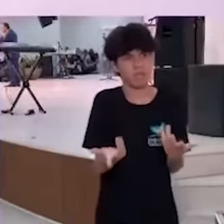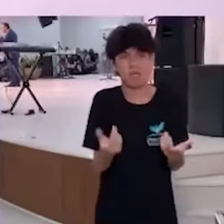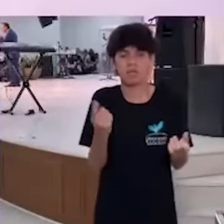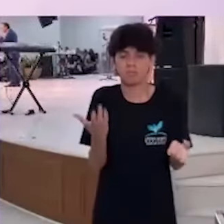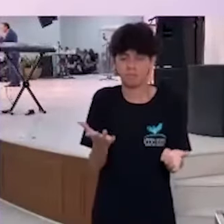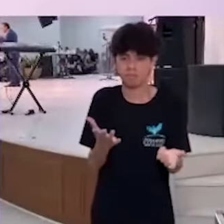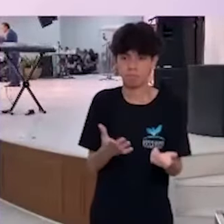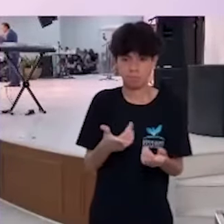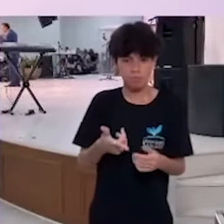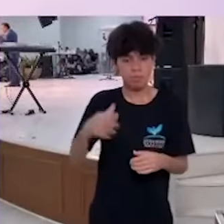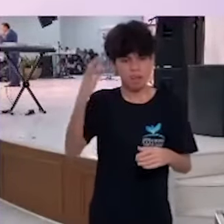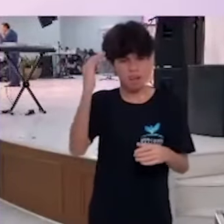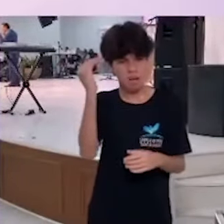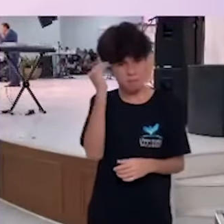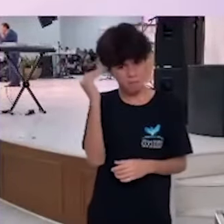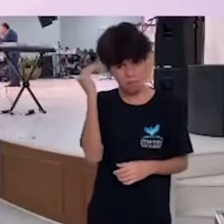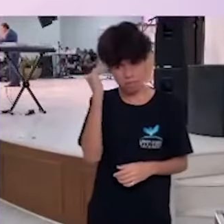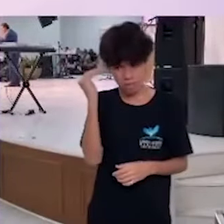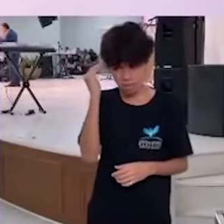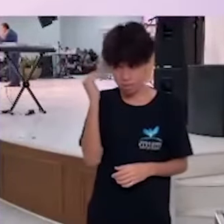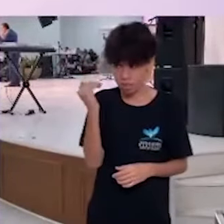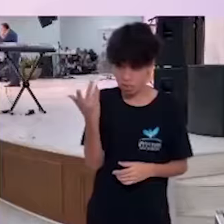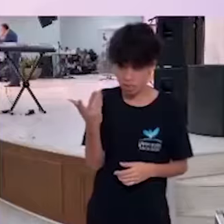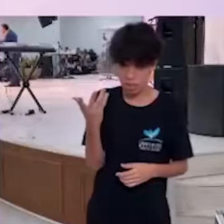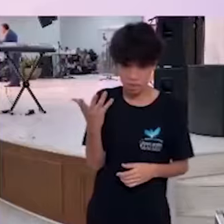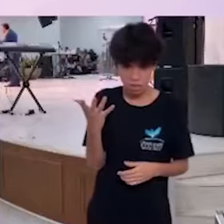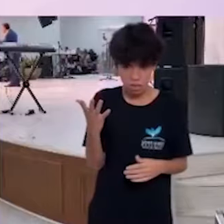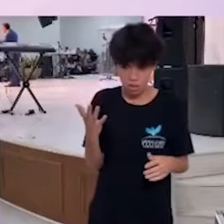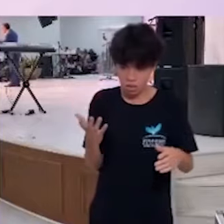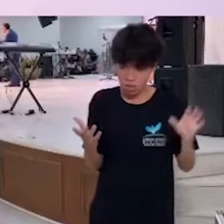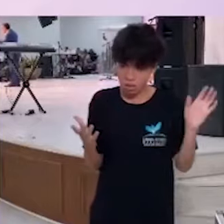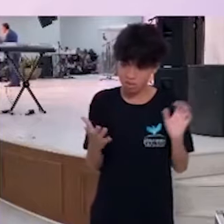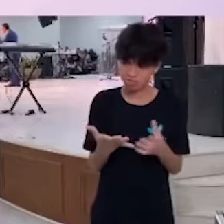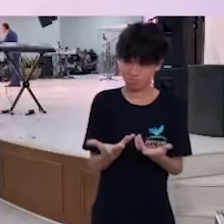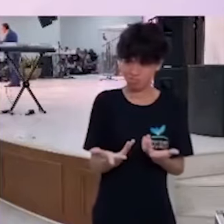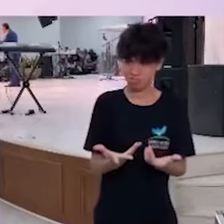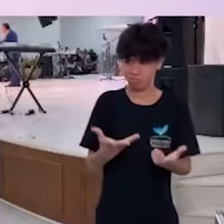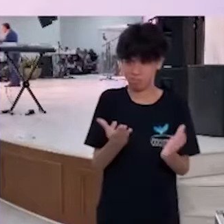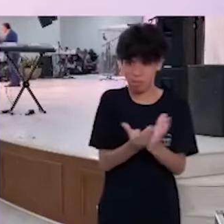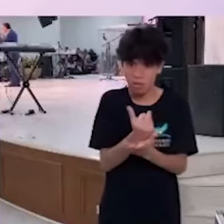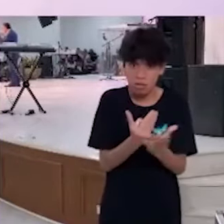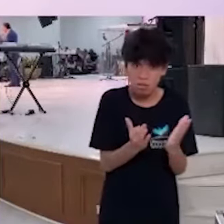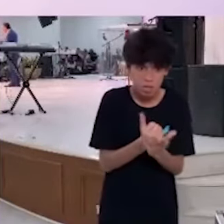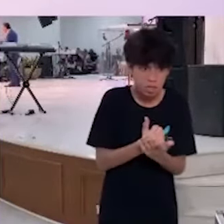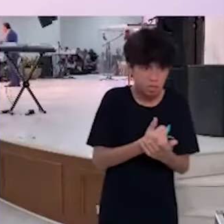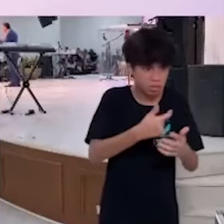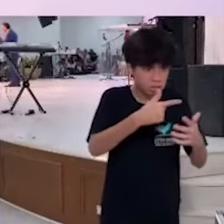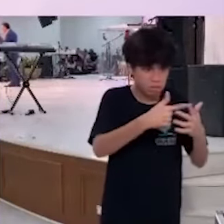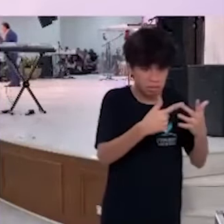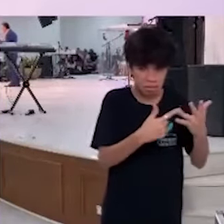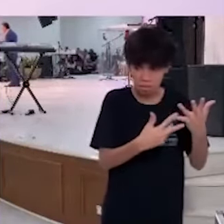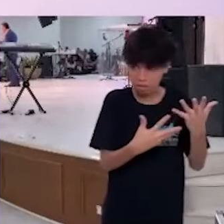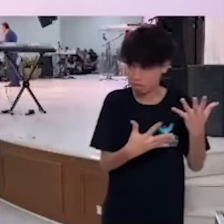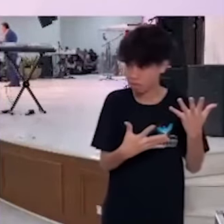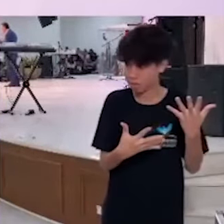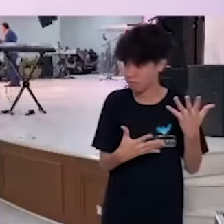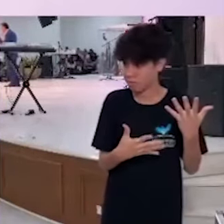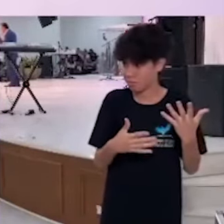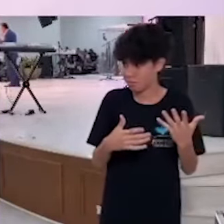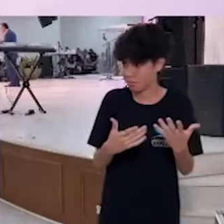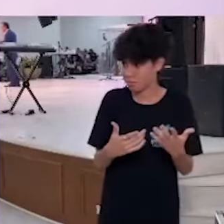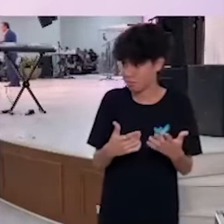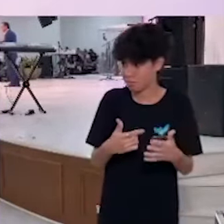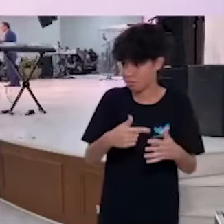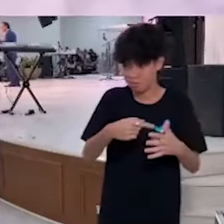reflexionar sobre las devastadoras consecuencias que el adulterio ha tenido en la vida de